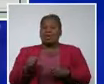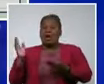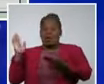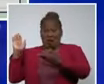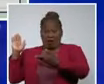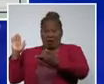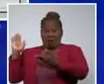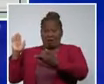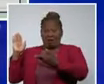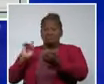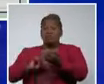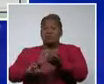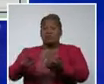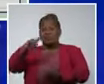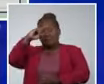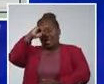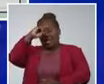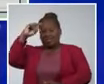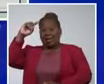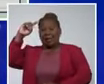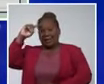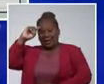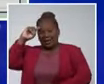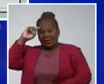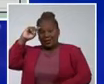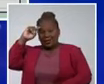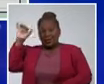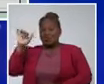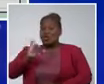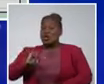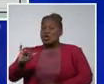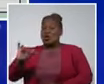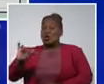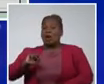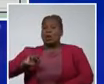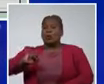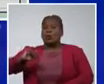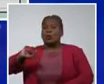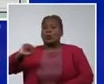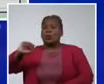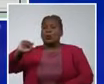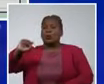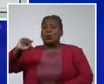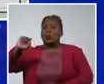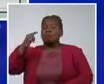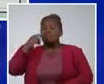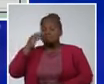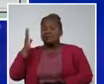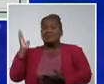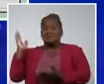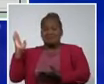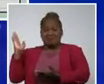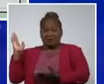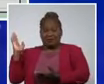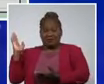Santi Espíritu, también su curva lo evidencia